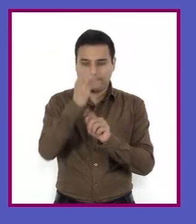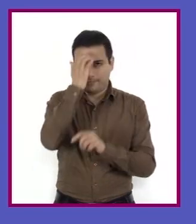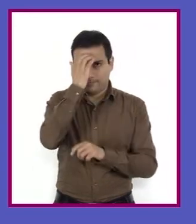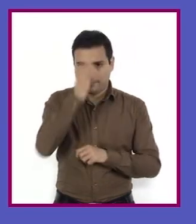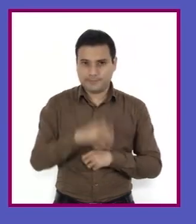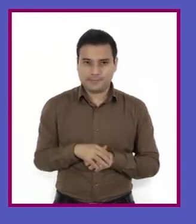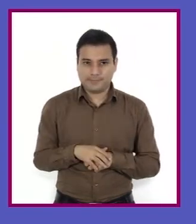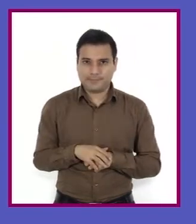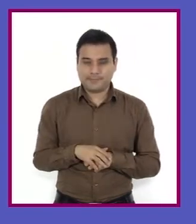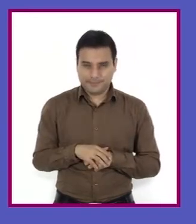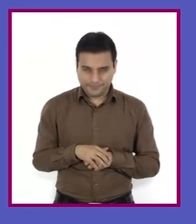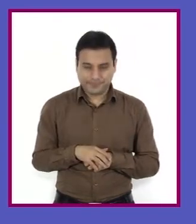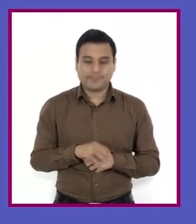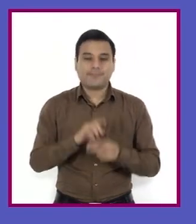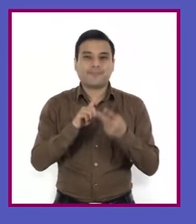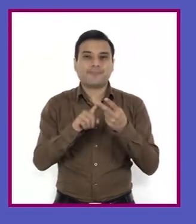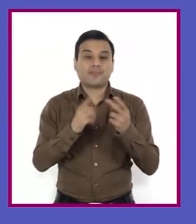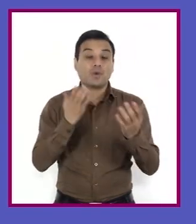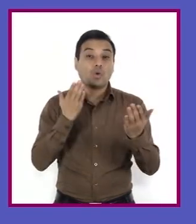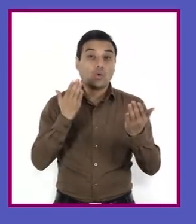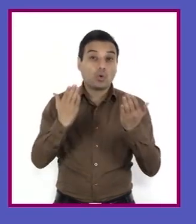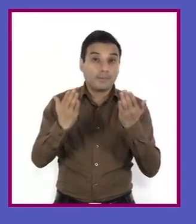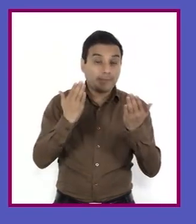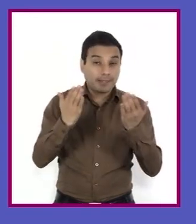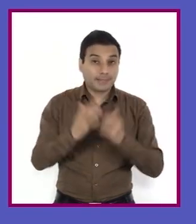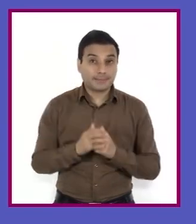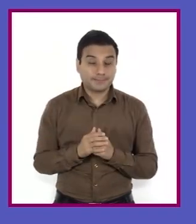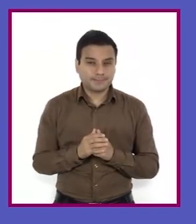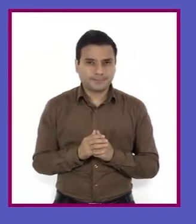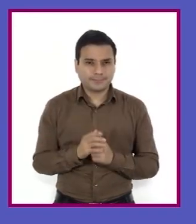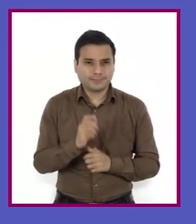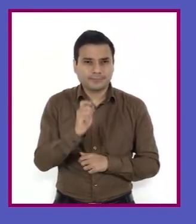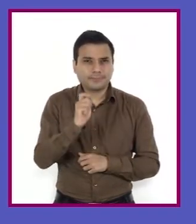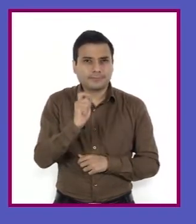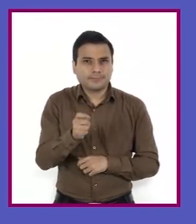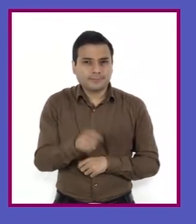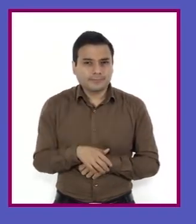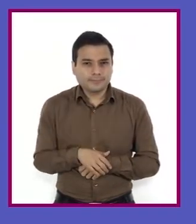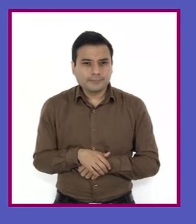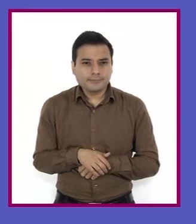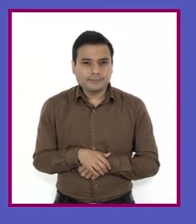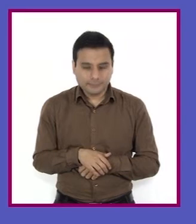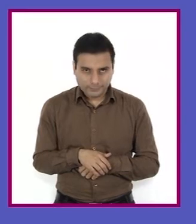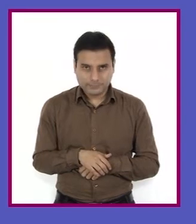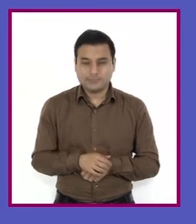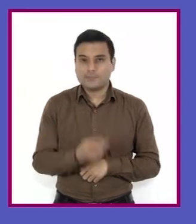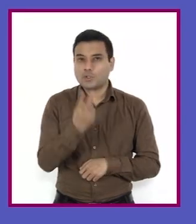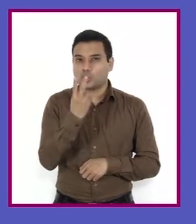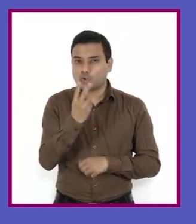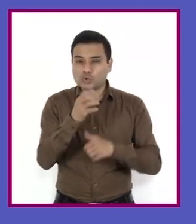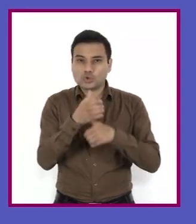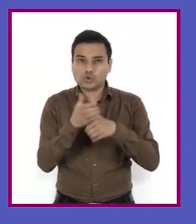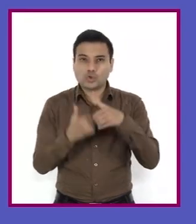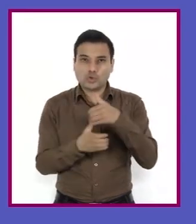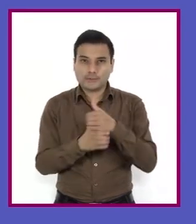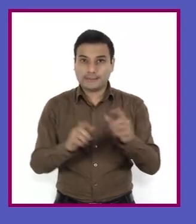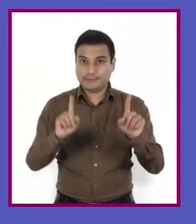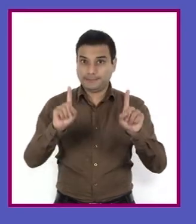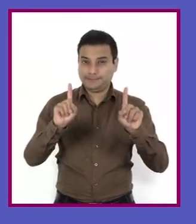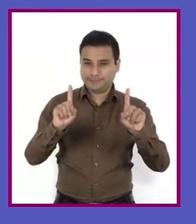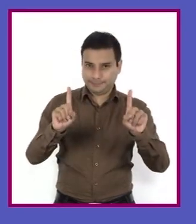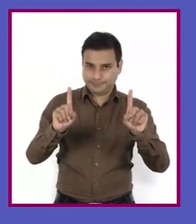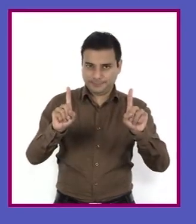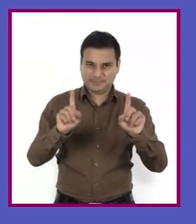cambio, al comparar y contrastar, como su nombre lo indica, se comparan y contrastan dos cosas o más que